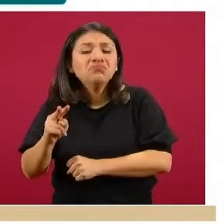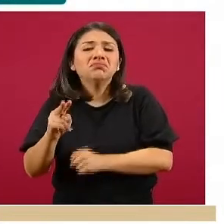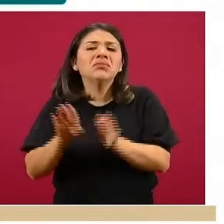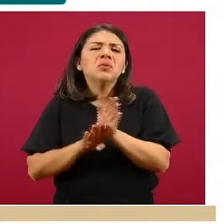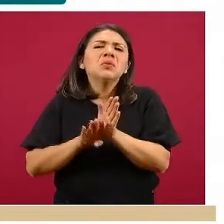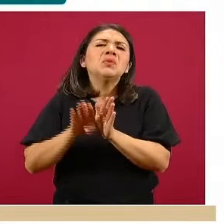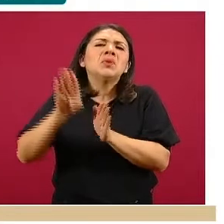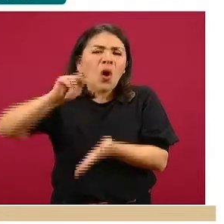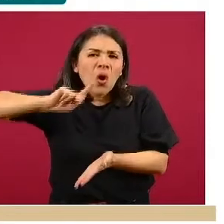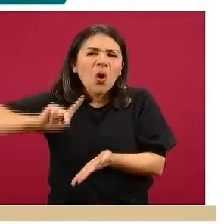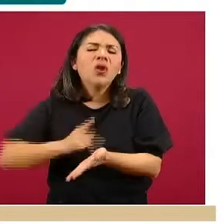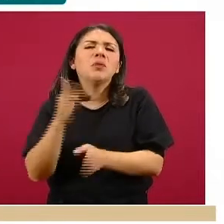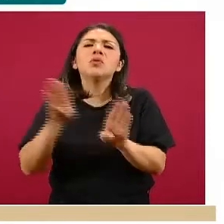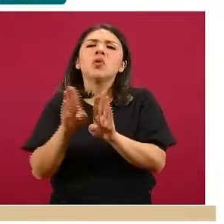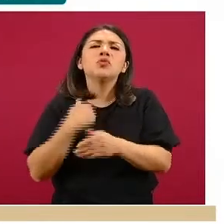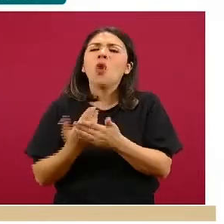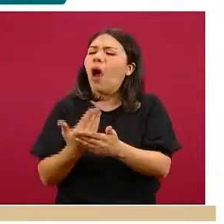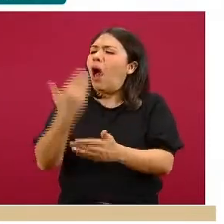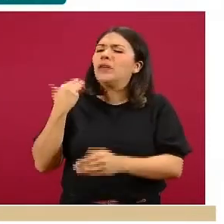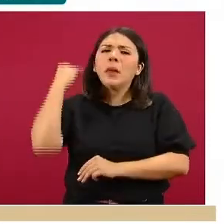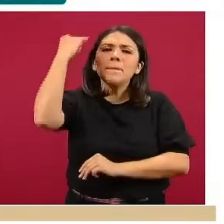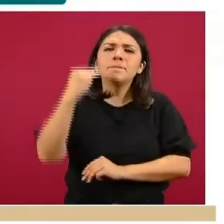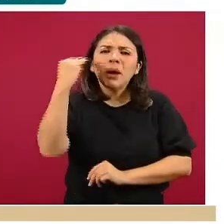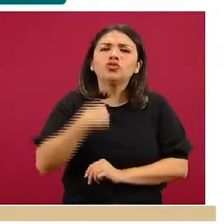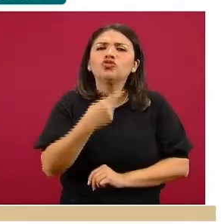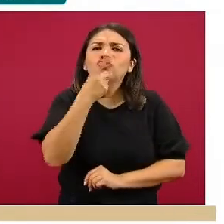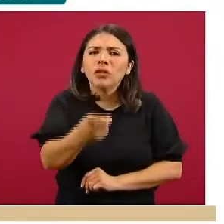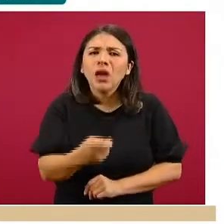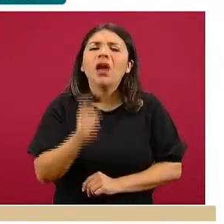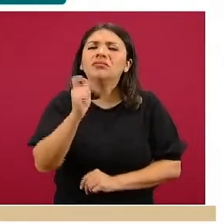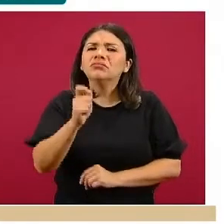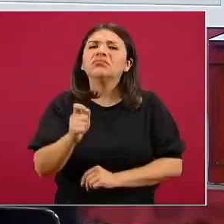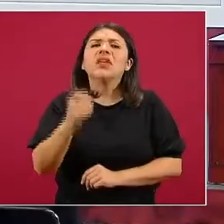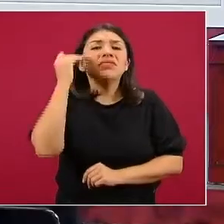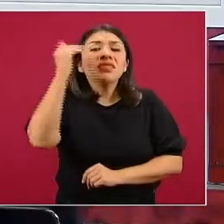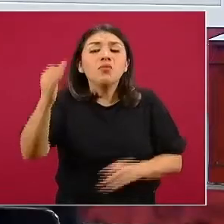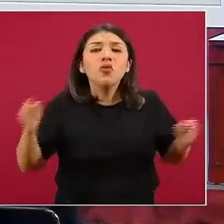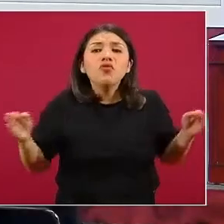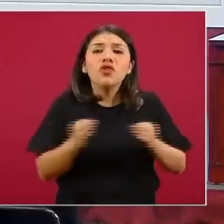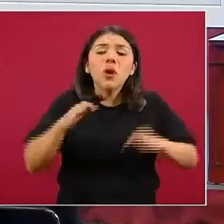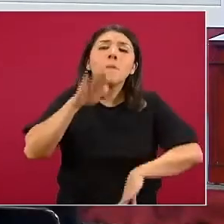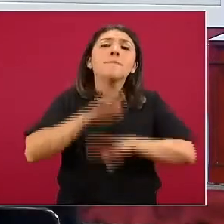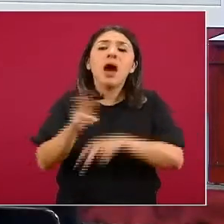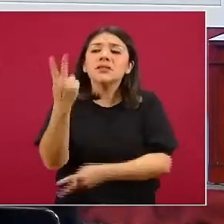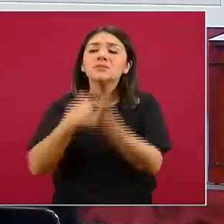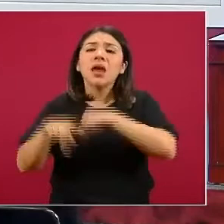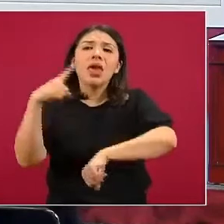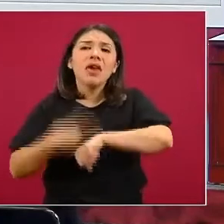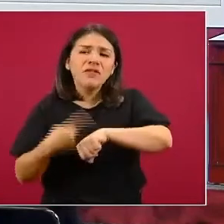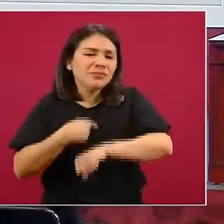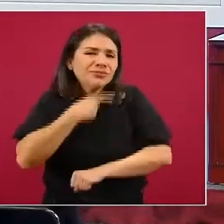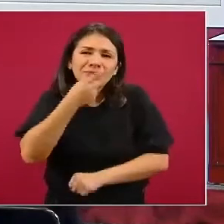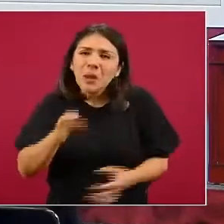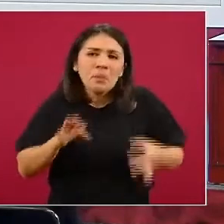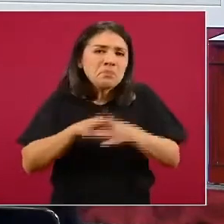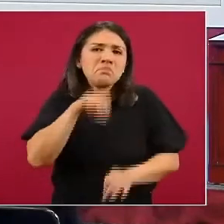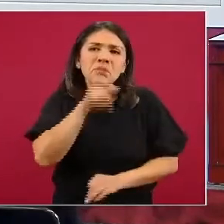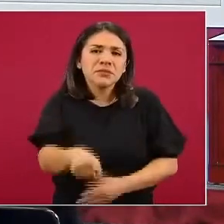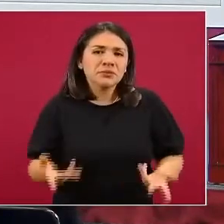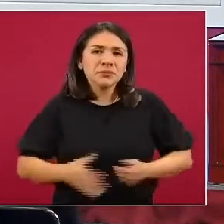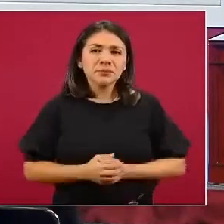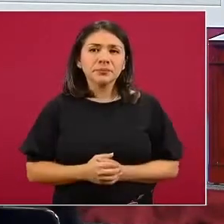lo predijimos desde marzo, concurrentemente con la temporada de influenza. La siguiente.